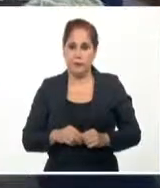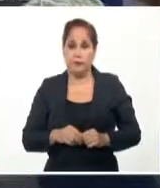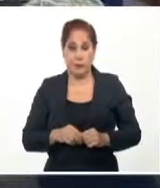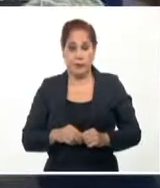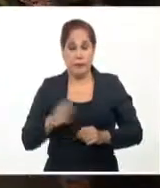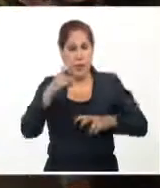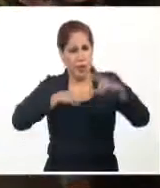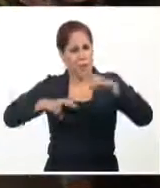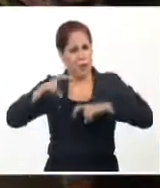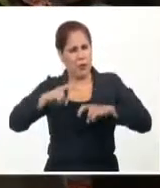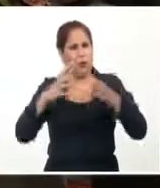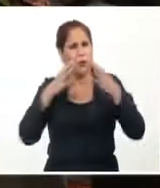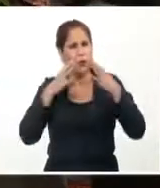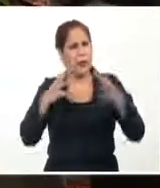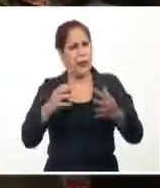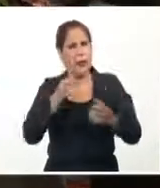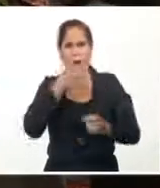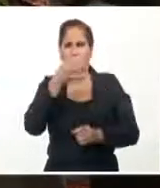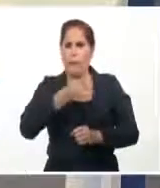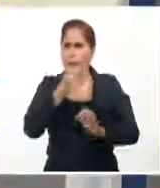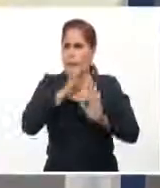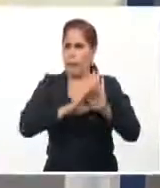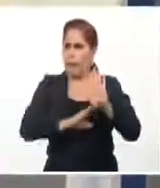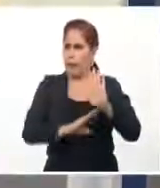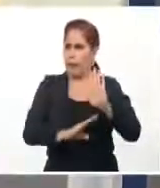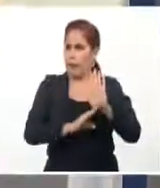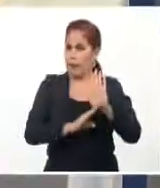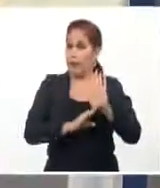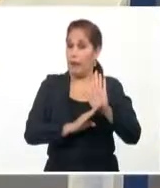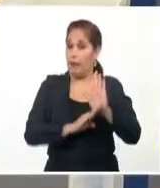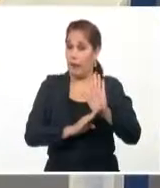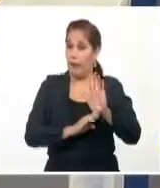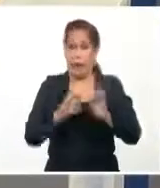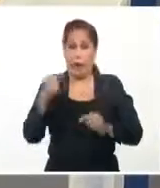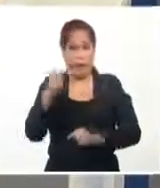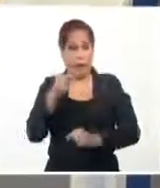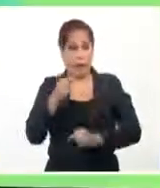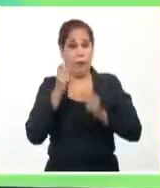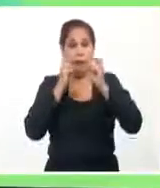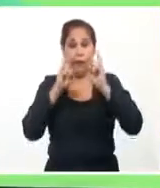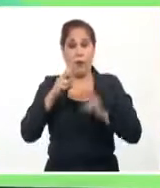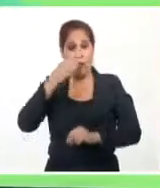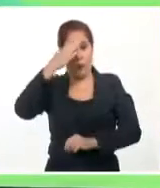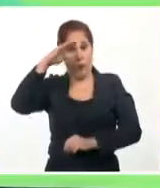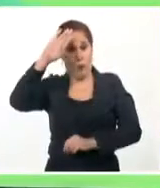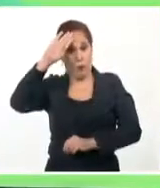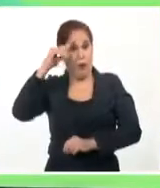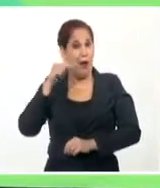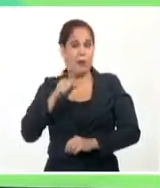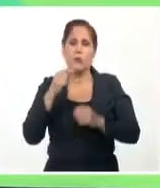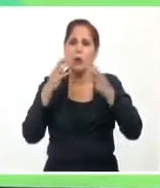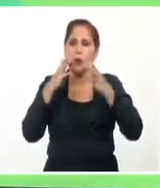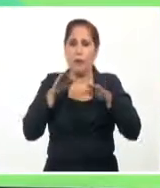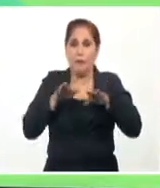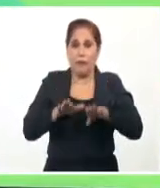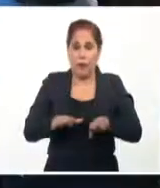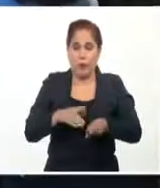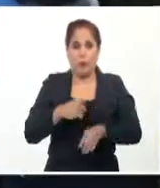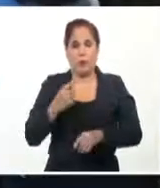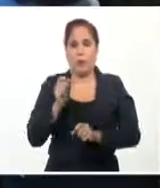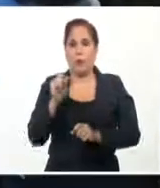La investigación señala que estas medidas coercitivas impactan en la vida de los cubanos y desde hace más de un año representan un freno real para